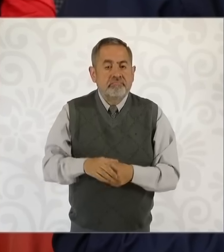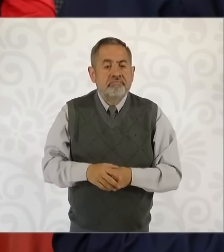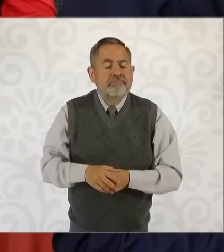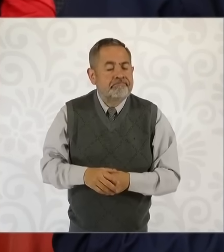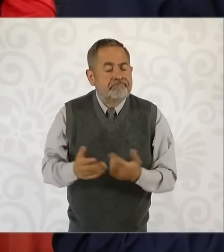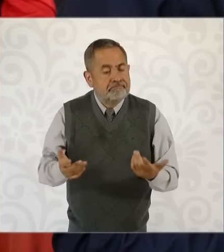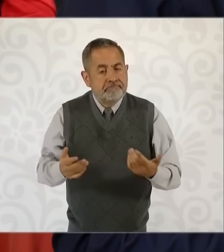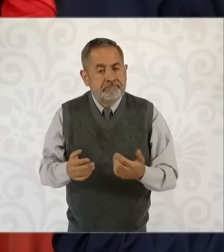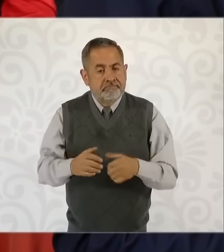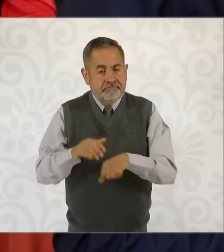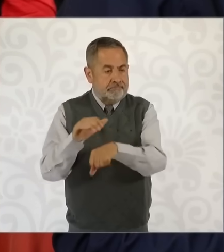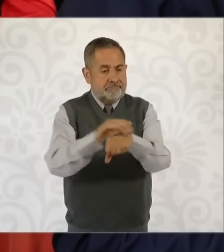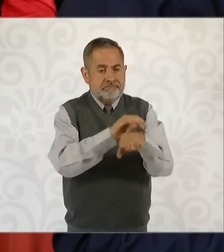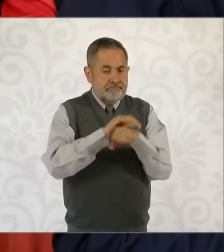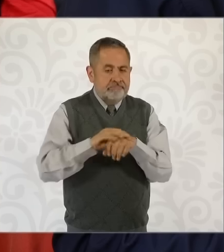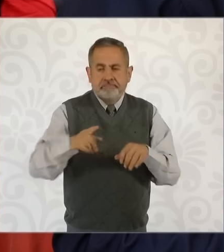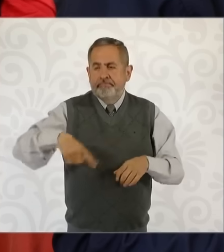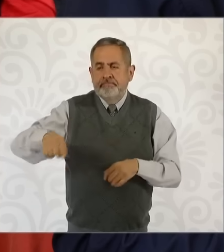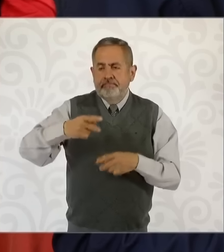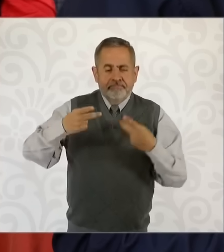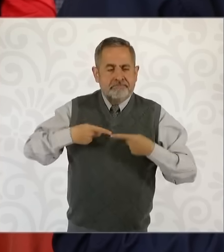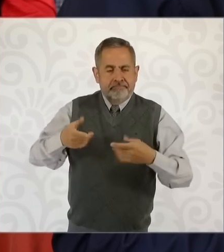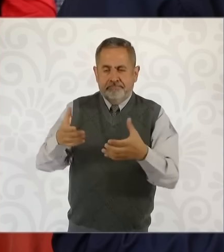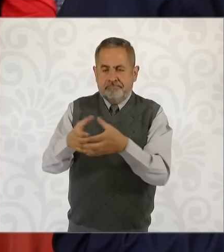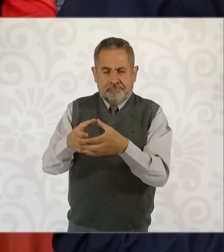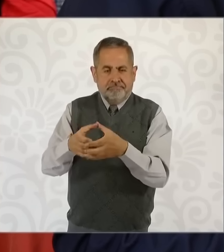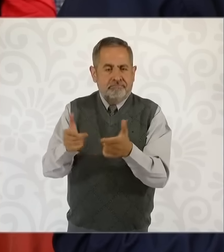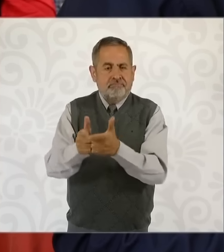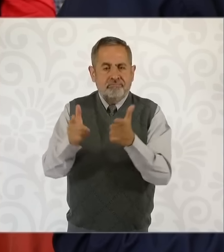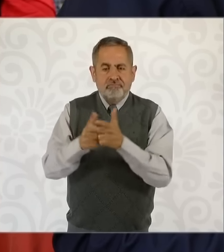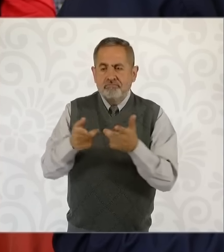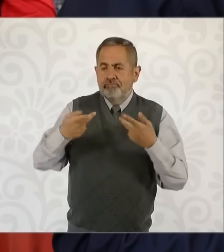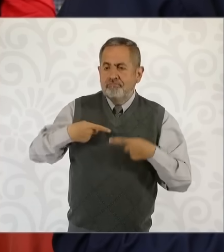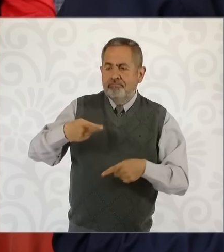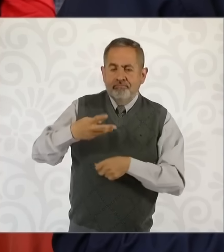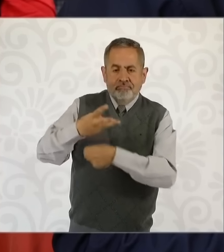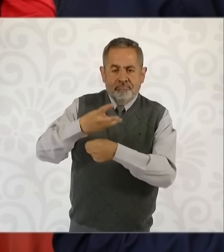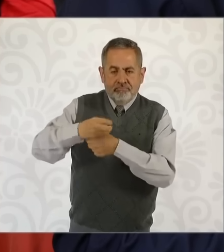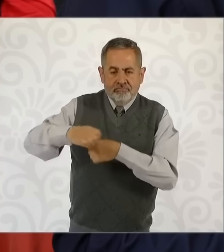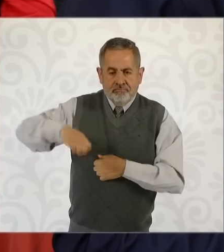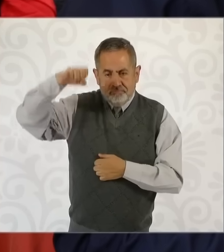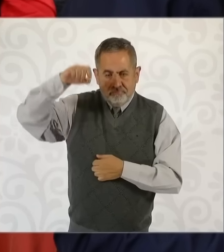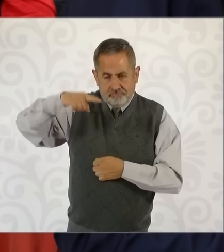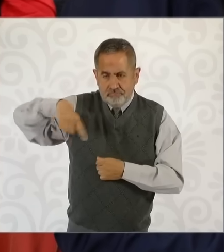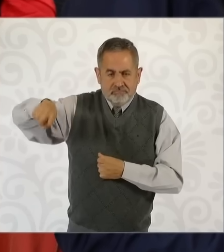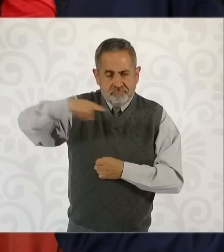amigos, gente de la tercera edad, están viviendo una situación muy